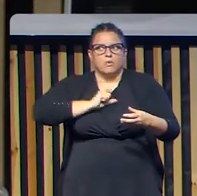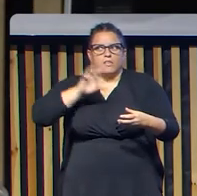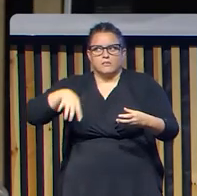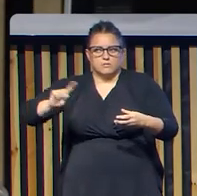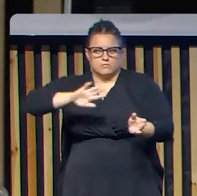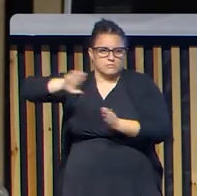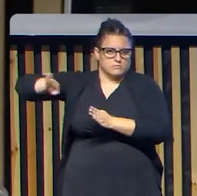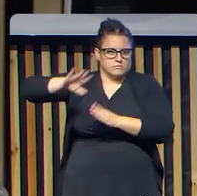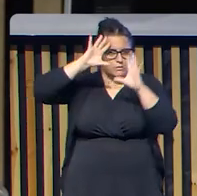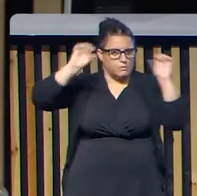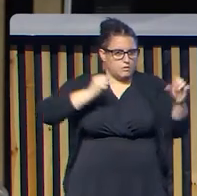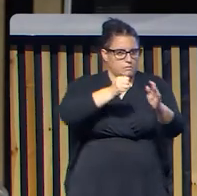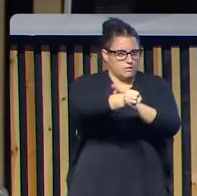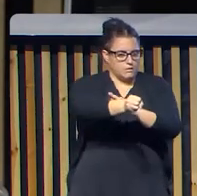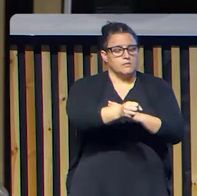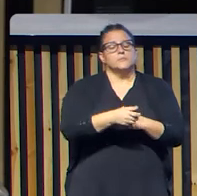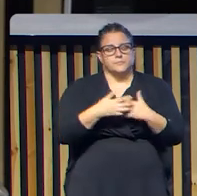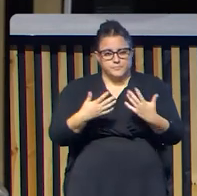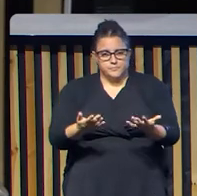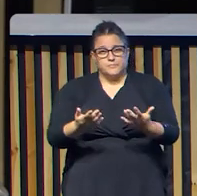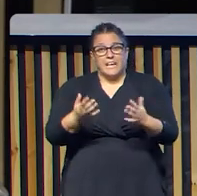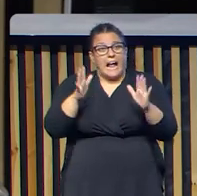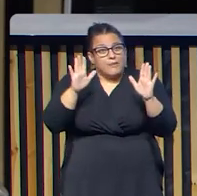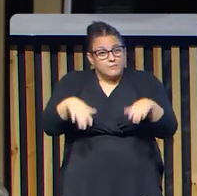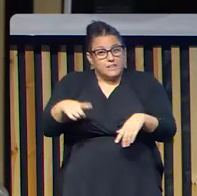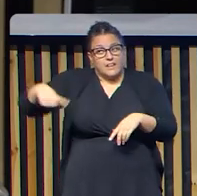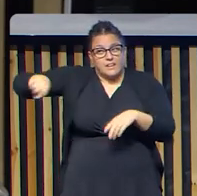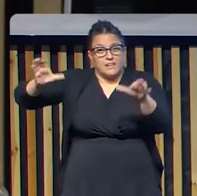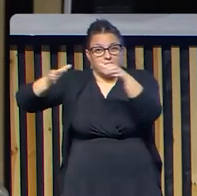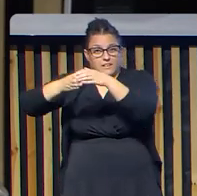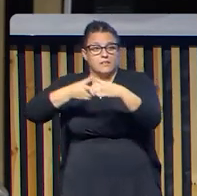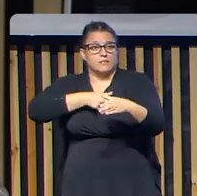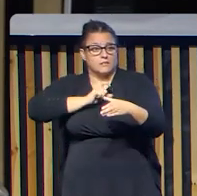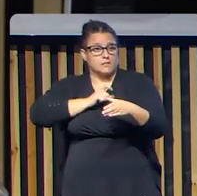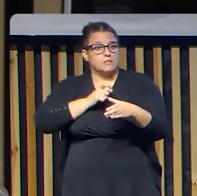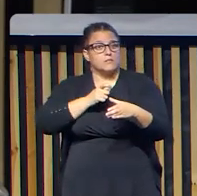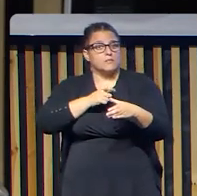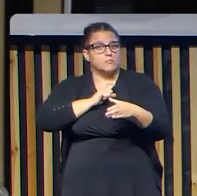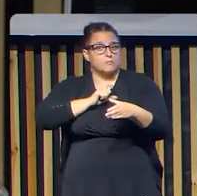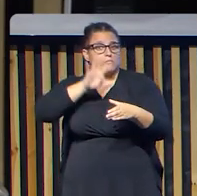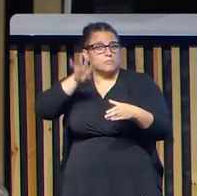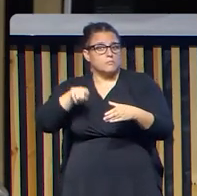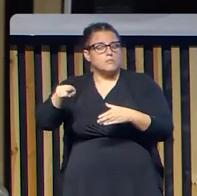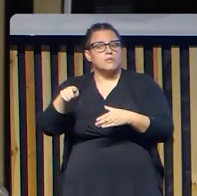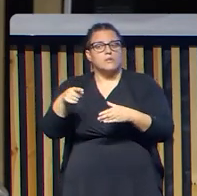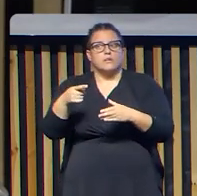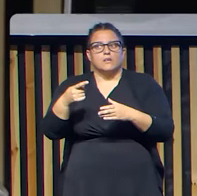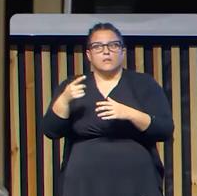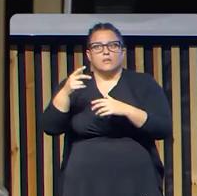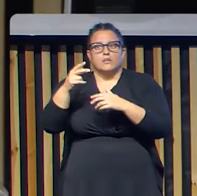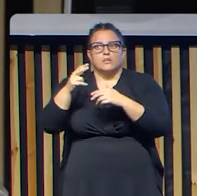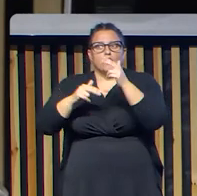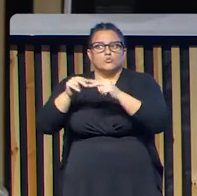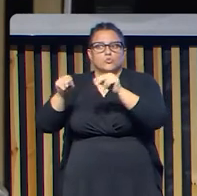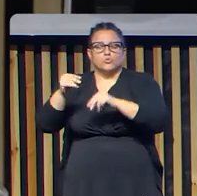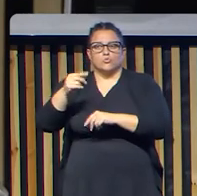mossos d'esquadra digamos construyó su aura del legitimidad que ahora se